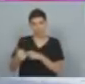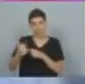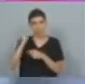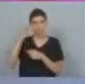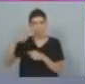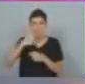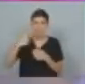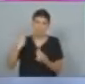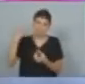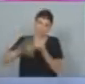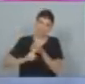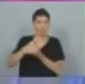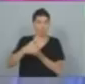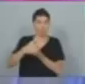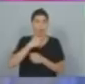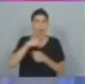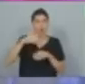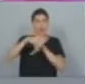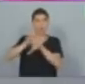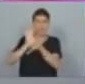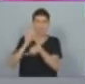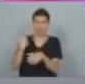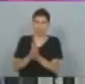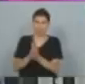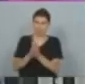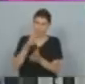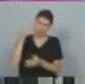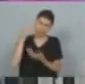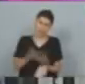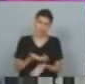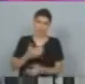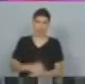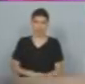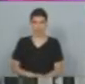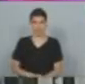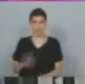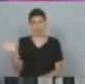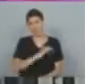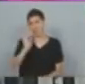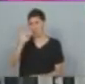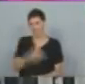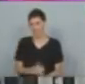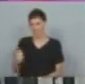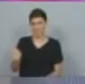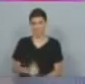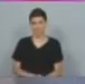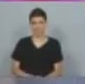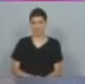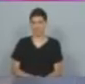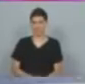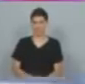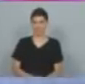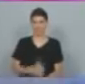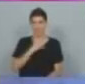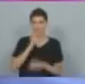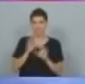con vos. ¿Vos quisiste comprar un descapotable? Mira lo que estamos viviendo ahora. Ladrones, todos ladrones, son todos ladrones. Me quiero separar.